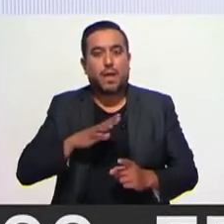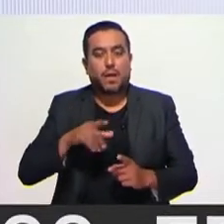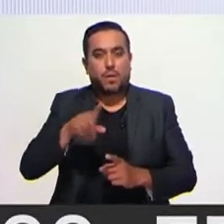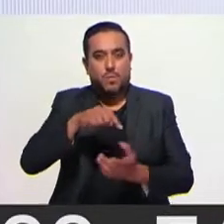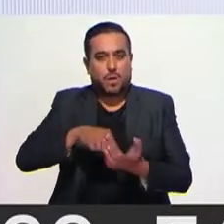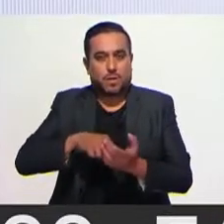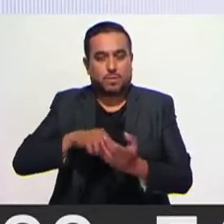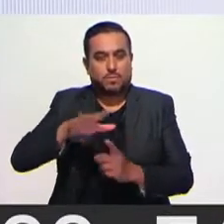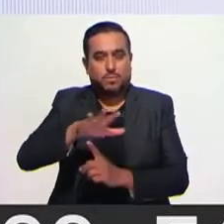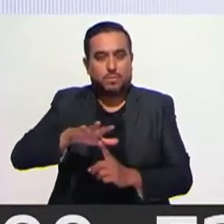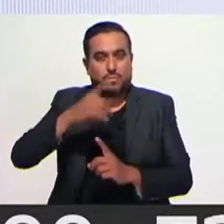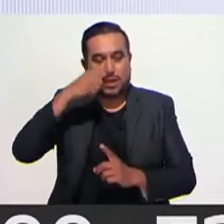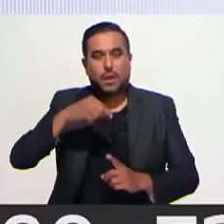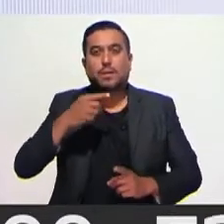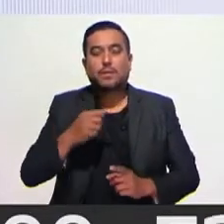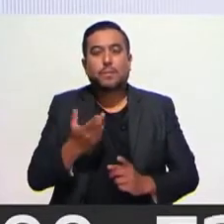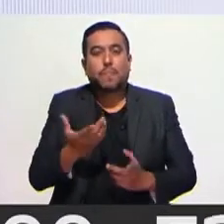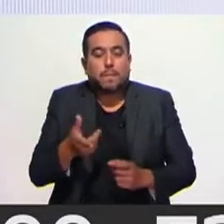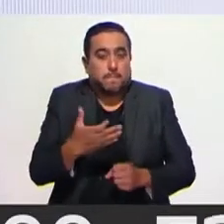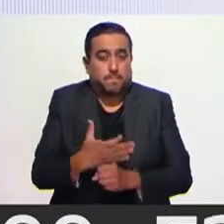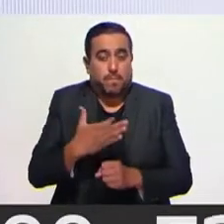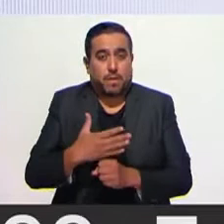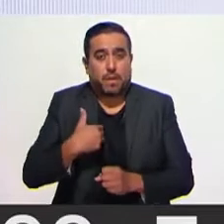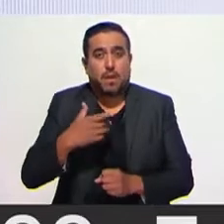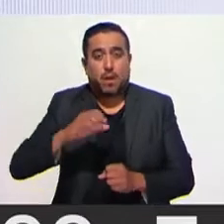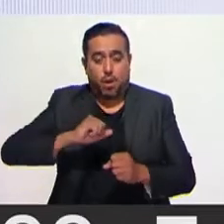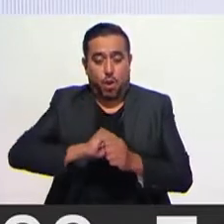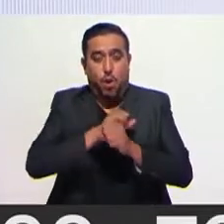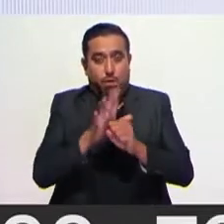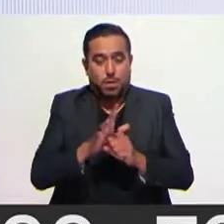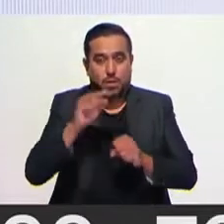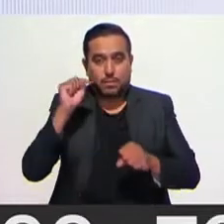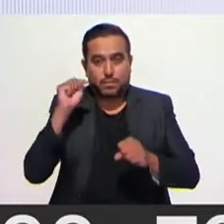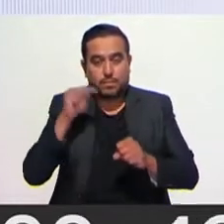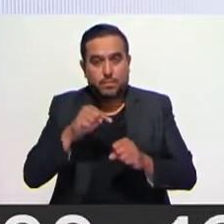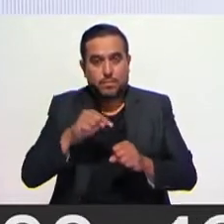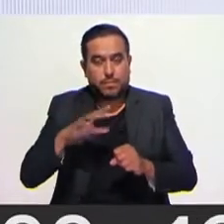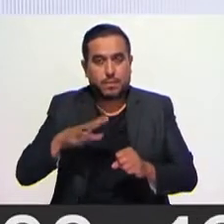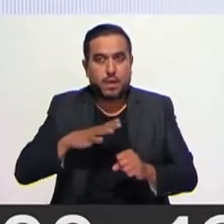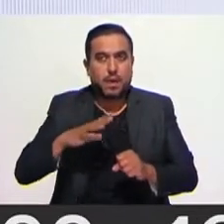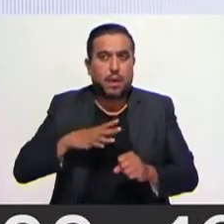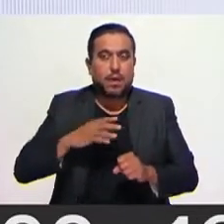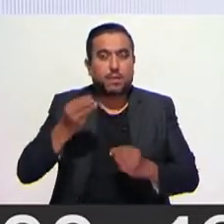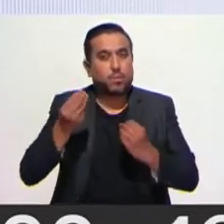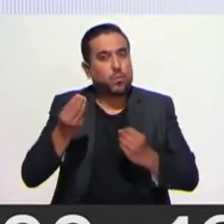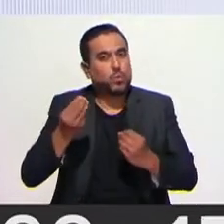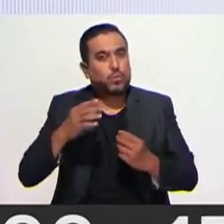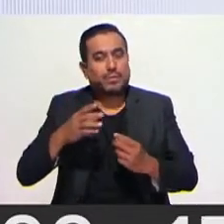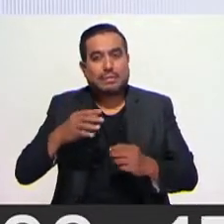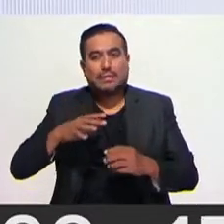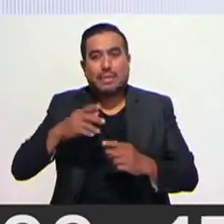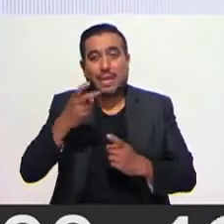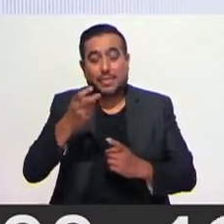y a toda la ciudadanía de Irapuato. Hoy, el COVID, que ha sido tan atribulado, afectado tanto,